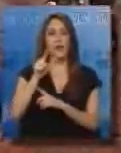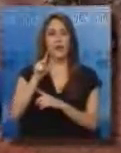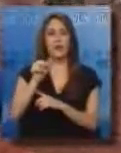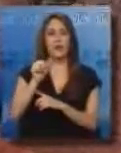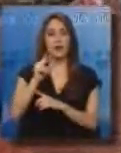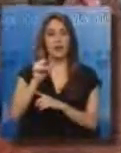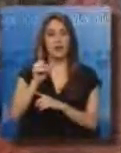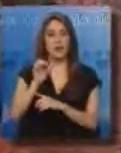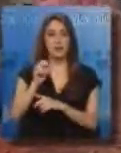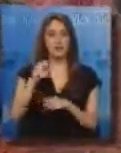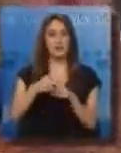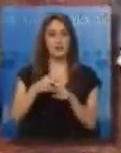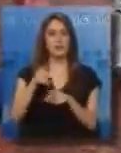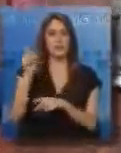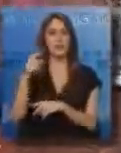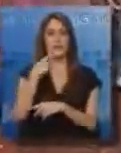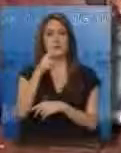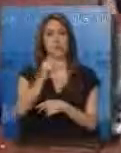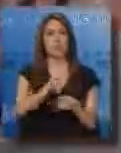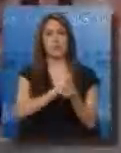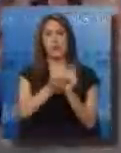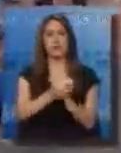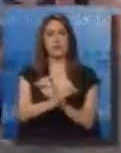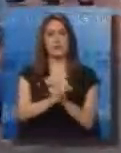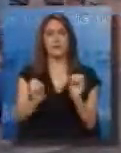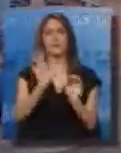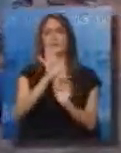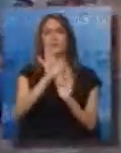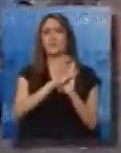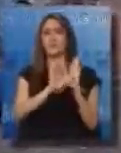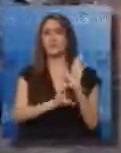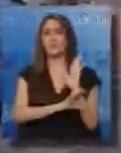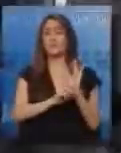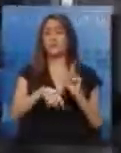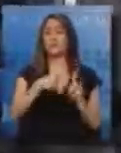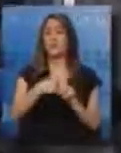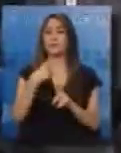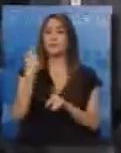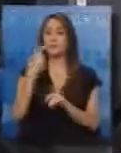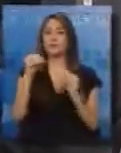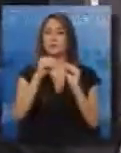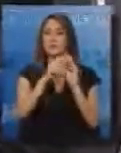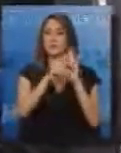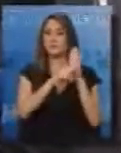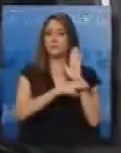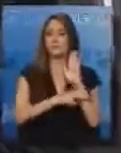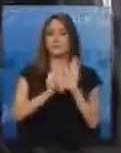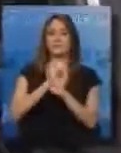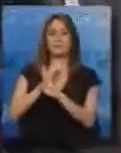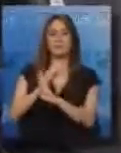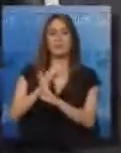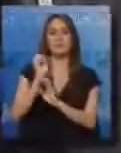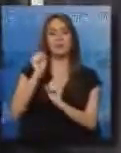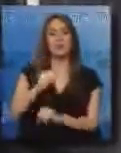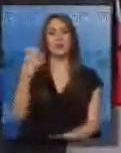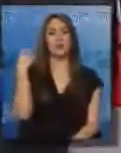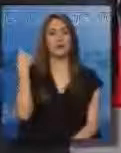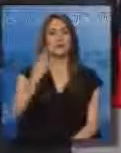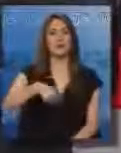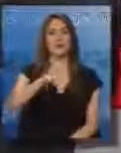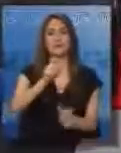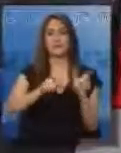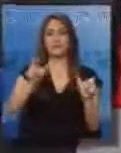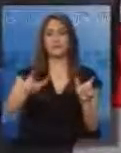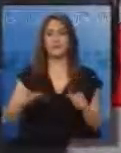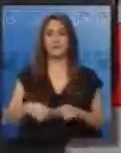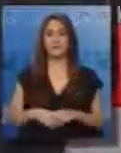al enfatizar que no alteran la estructura de la Constitución ni establecen restricciones a los derechos y garantías de los ciudadanos.